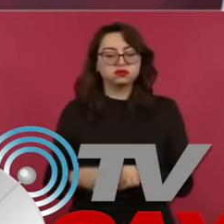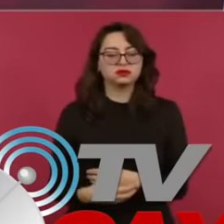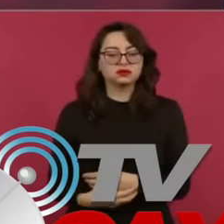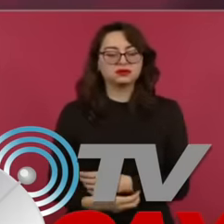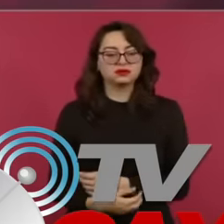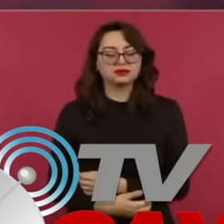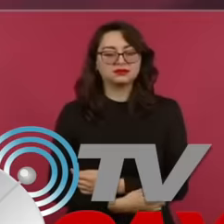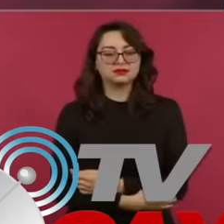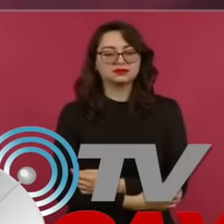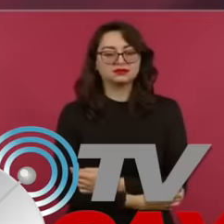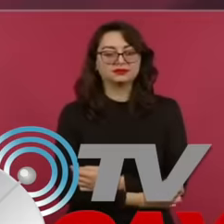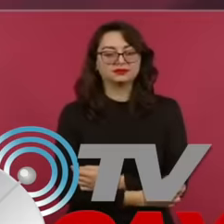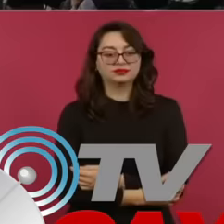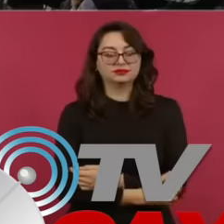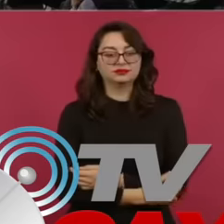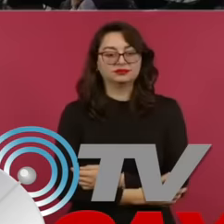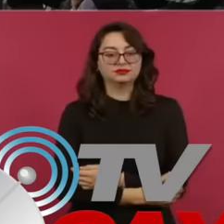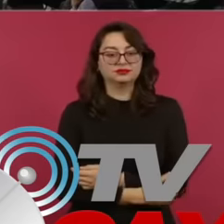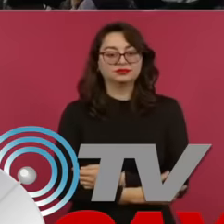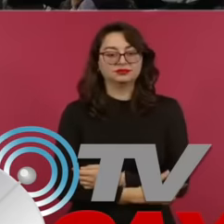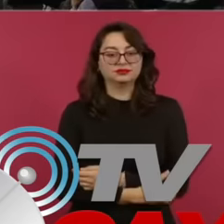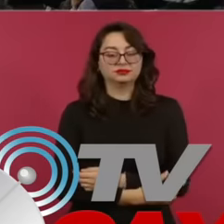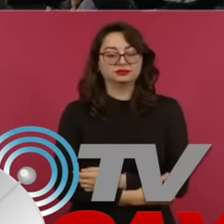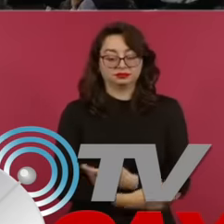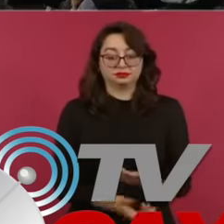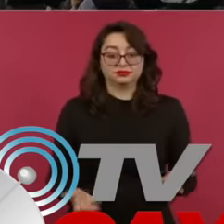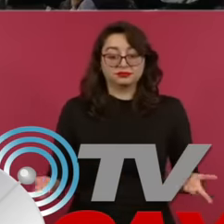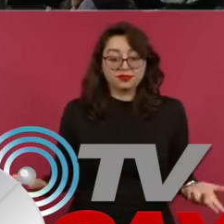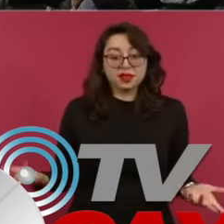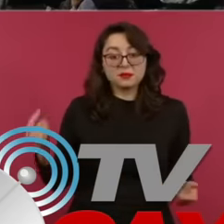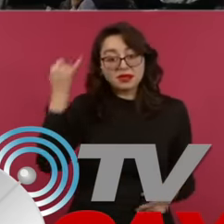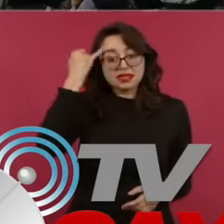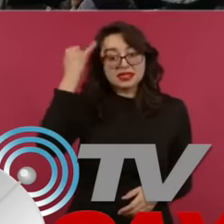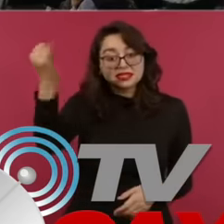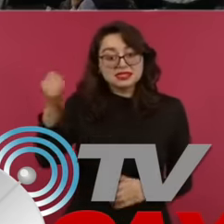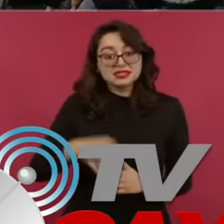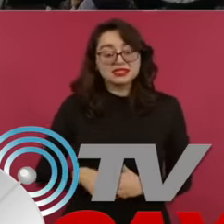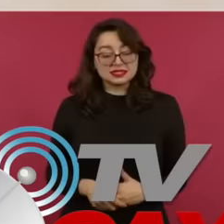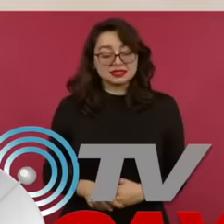¿no? Hablando de Sonora. O sea,